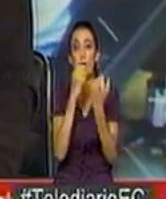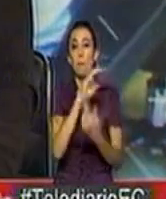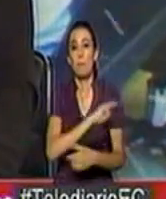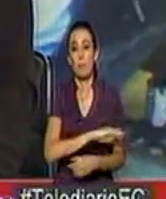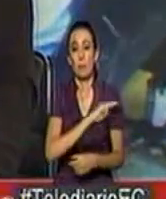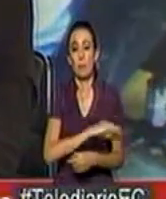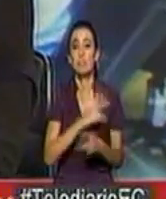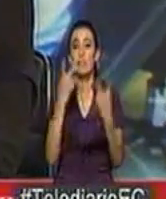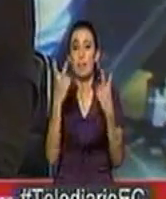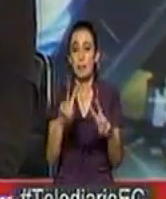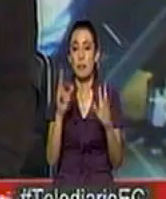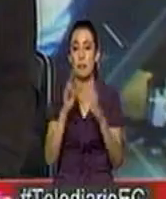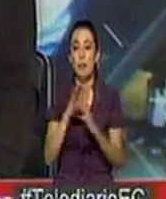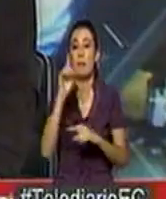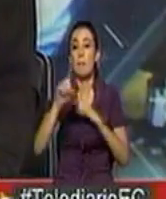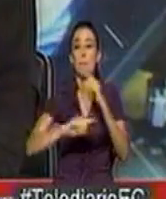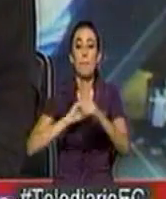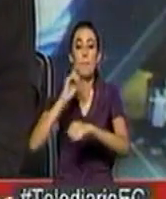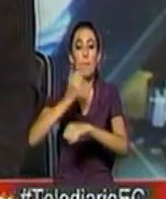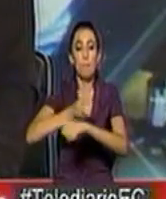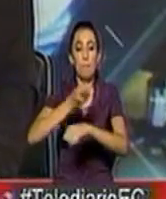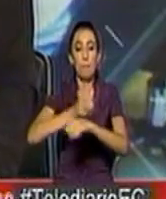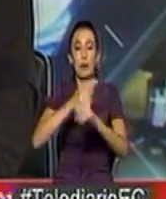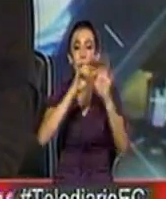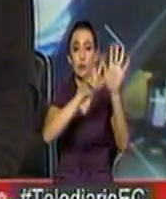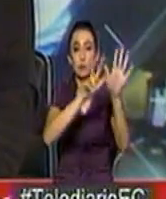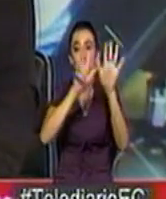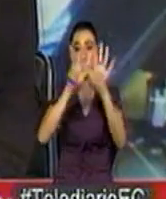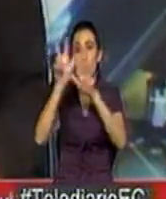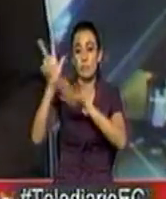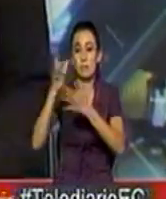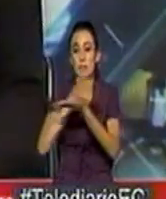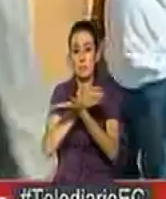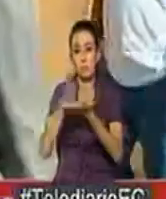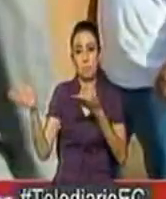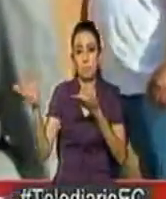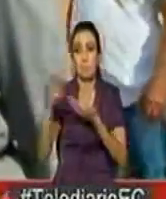la derogatoria del decreto 883.